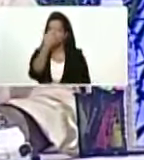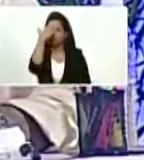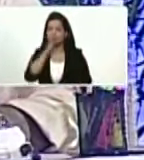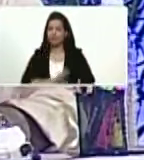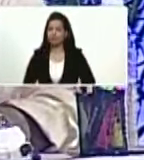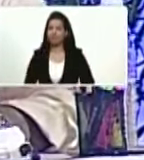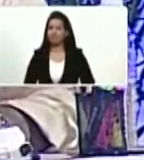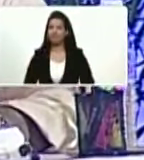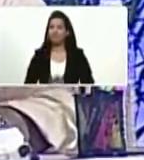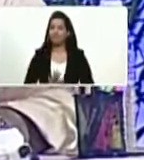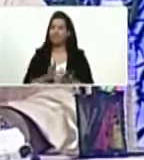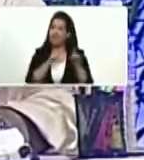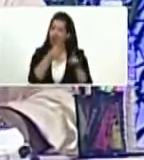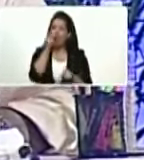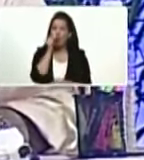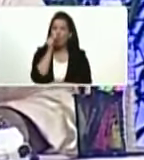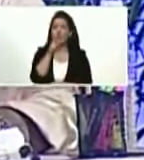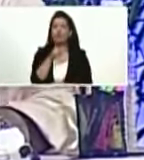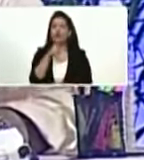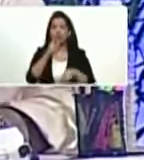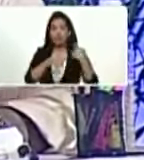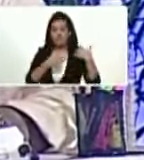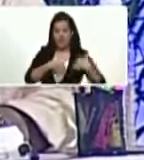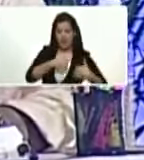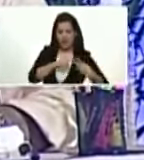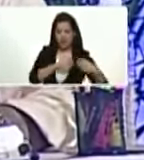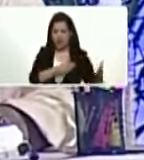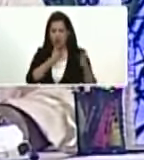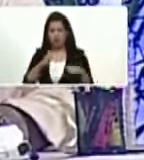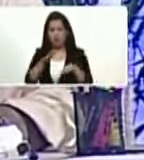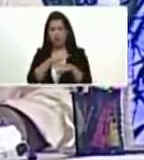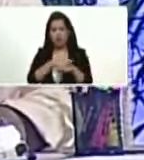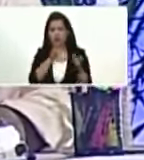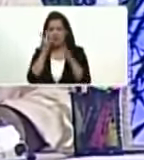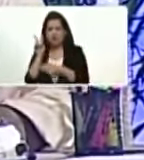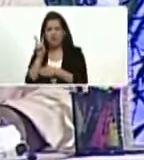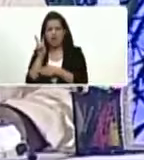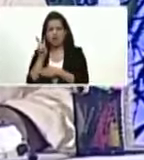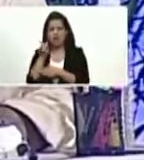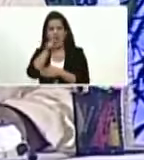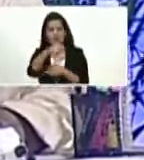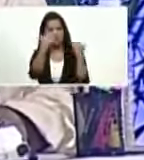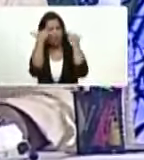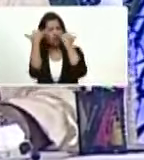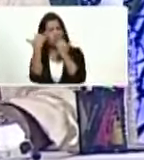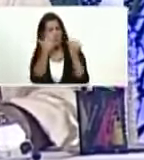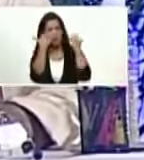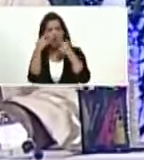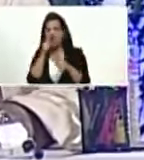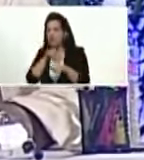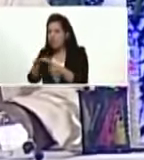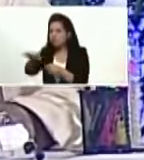Y el escándalo, pues, miércoles, jueves, viernes, contra la población, la mente del pueblo.